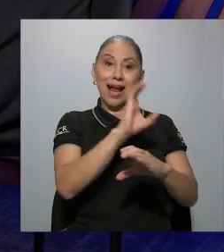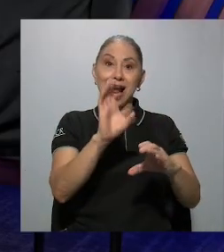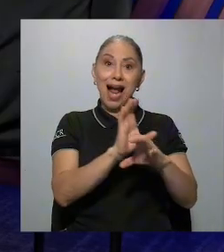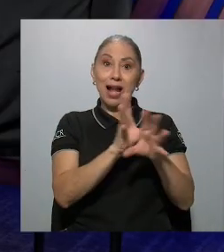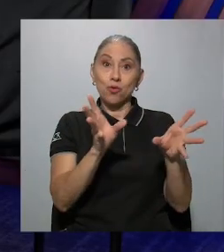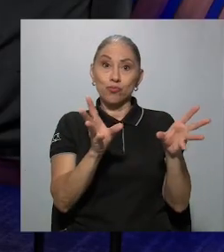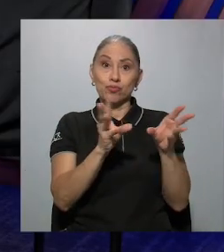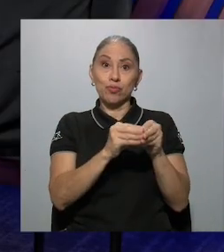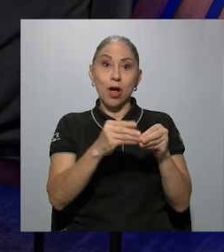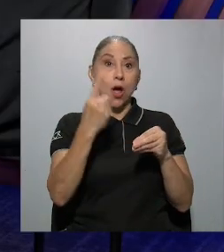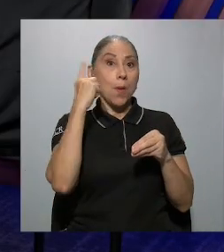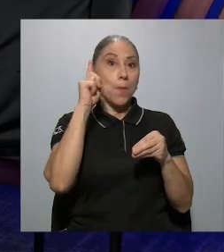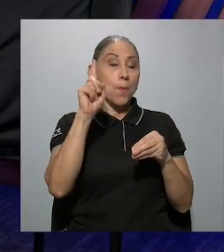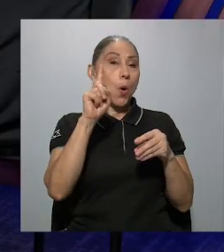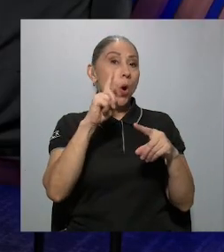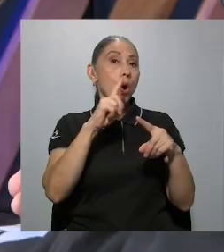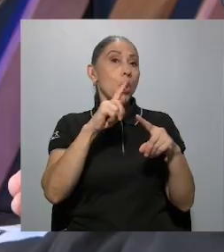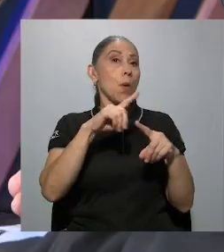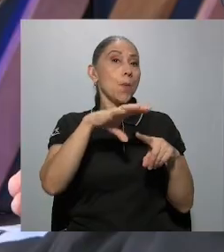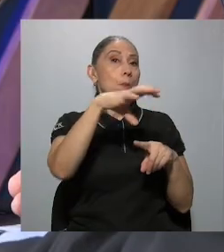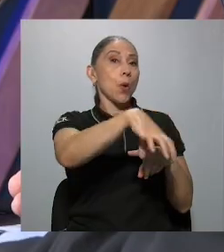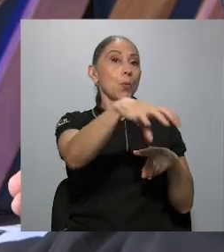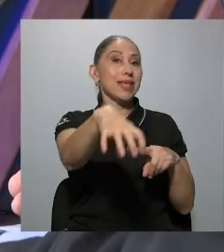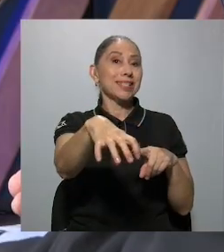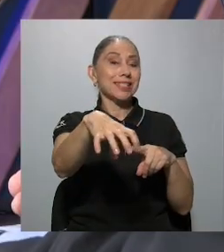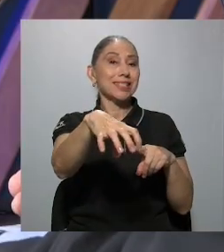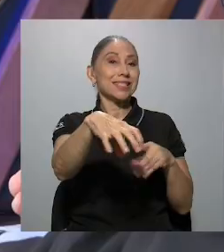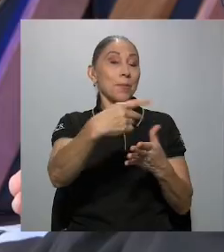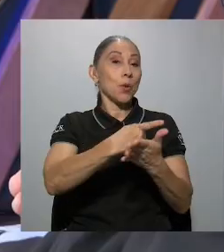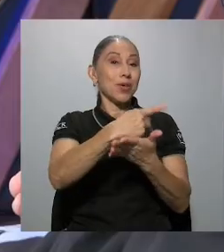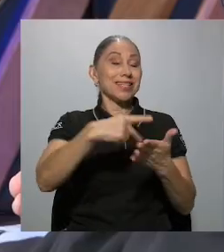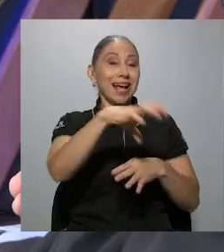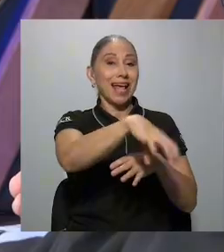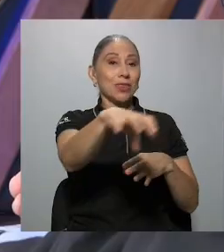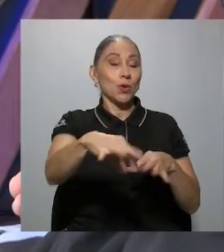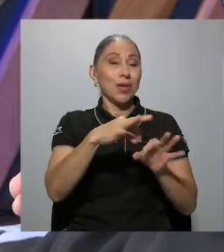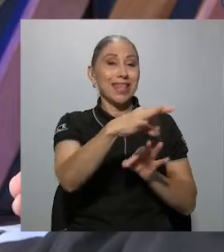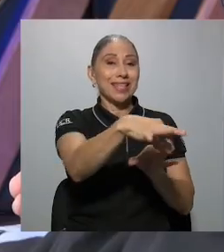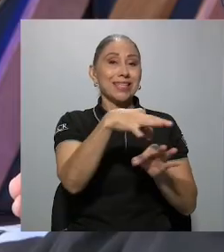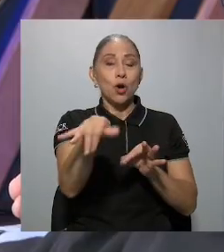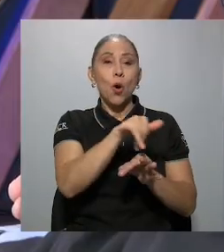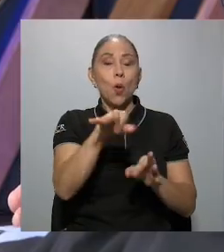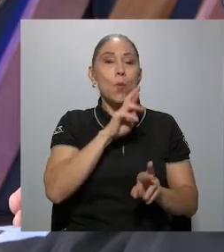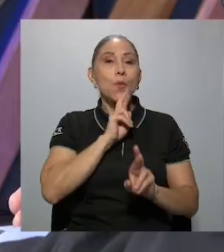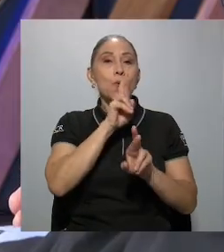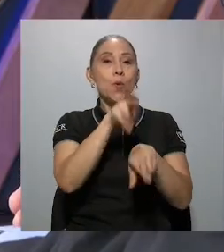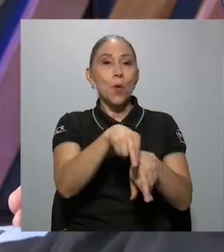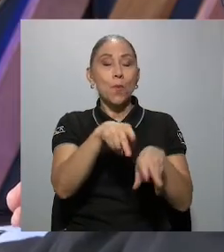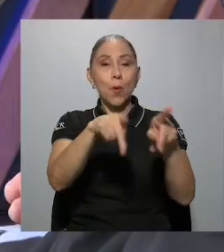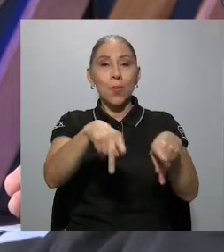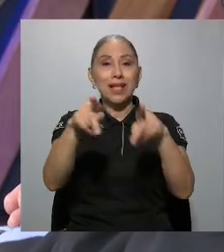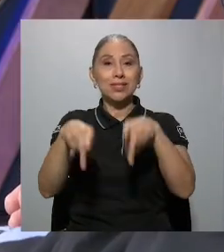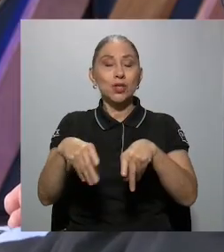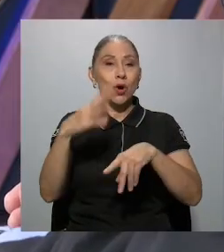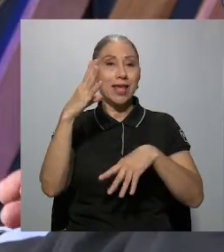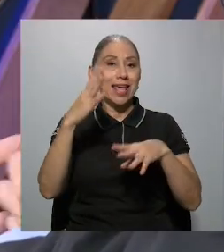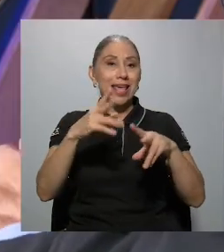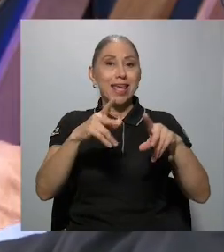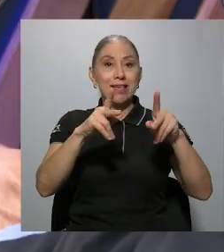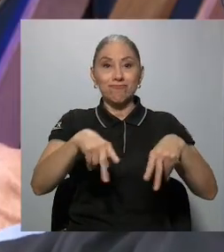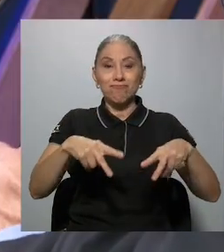diferenciación entre el cálculo que salió por provincia, cantón y distrito, producto de la estimación de población y